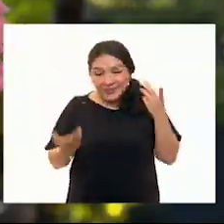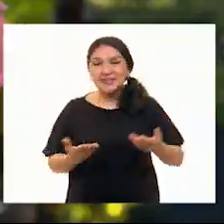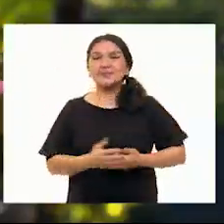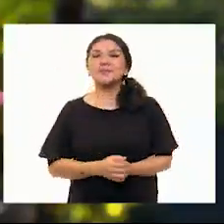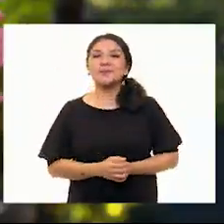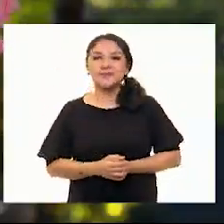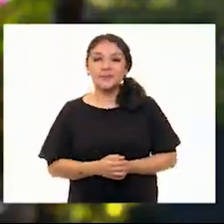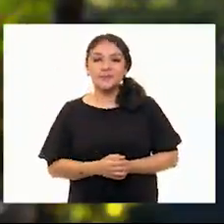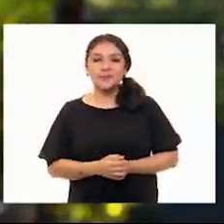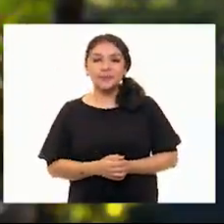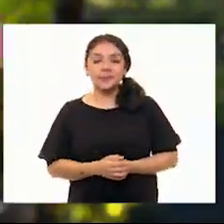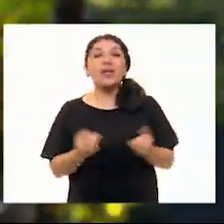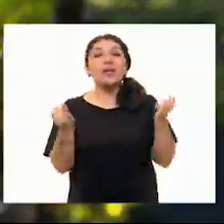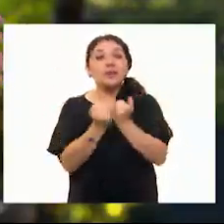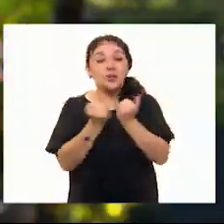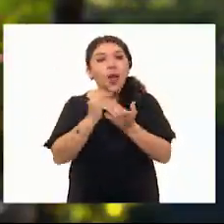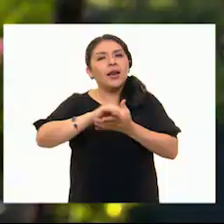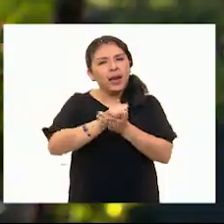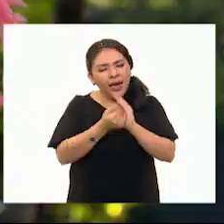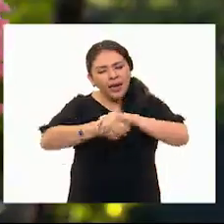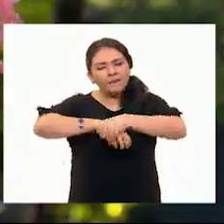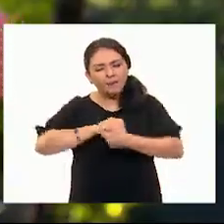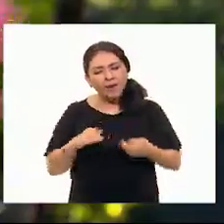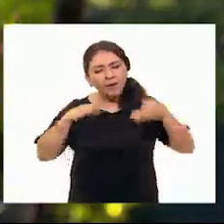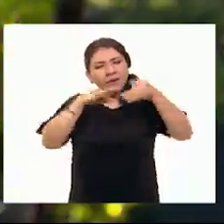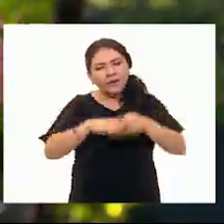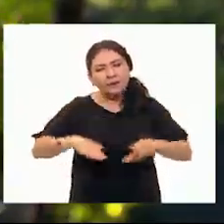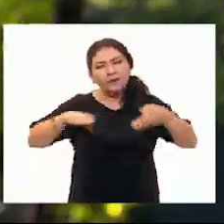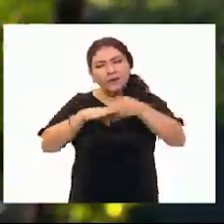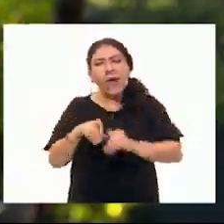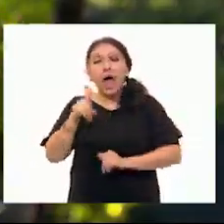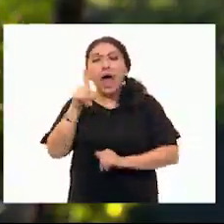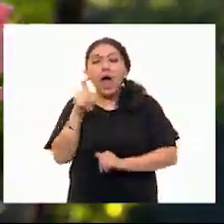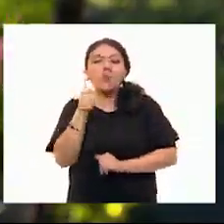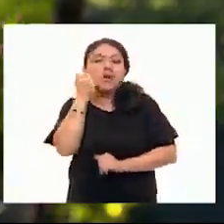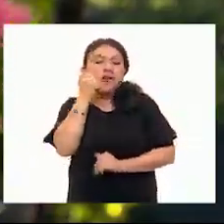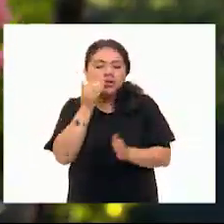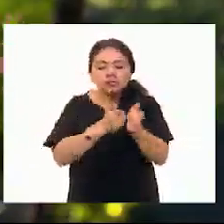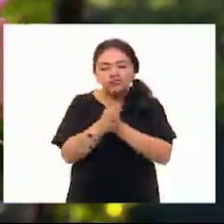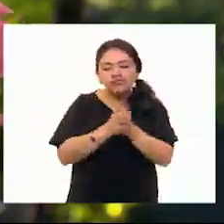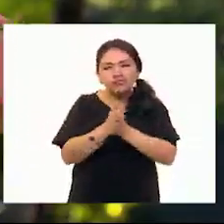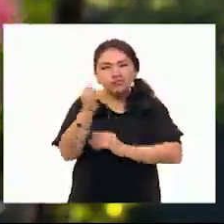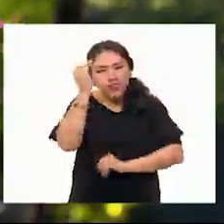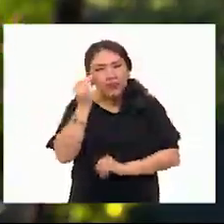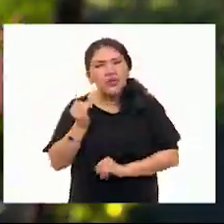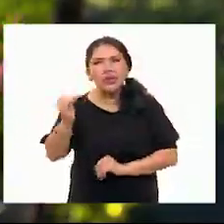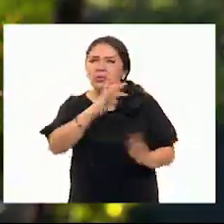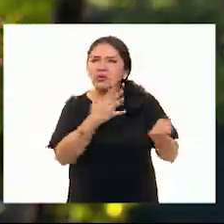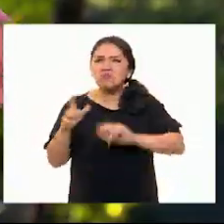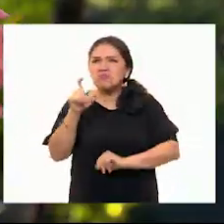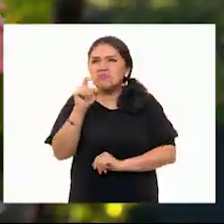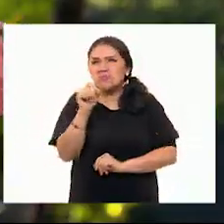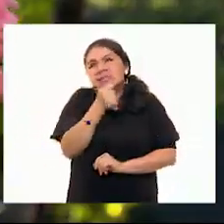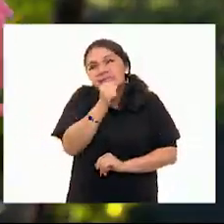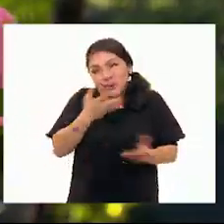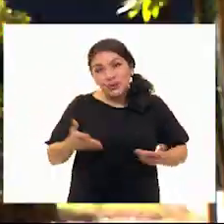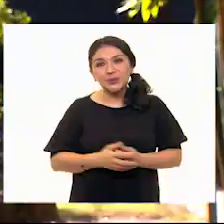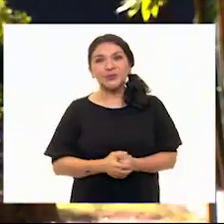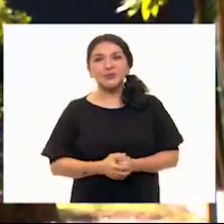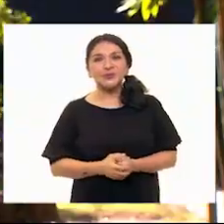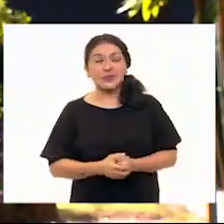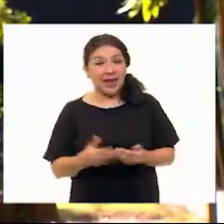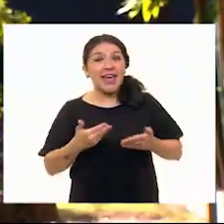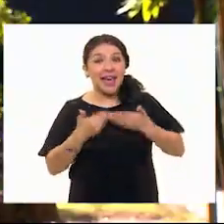el cubrebocas. Lava tus manos frecuentemente con agua y con jabón por lo menos durante 20 segundos.